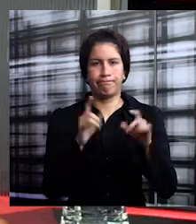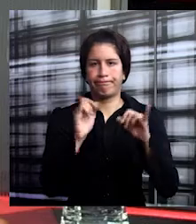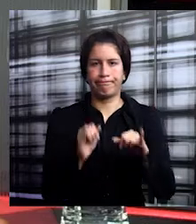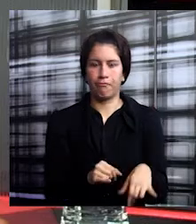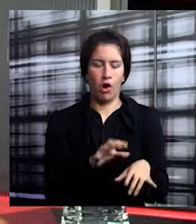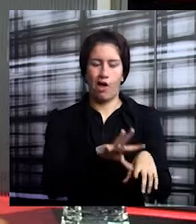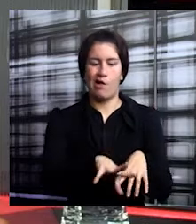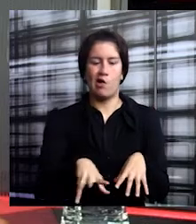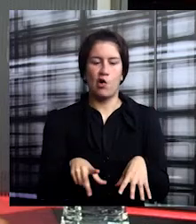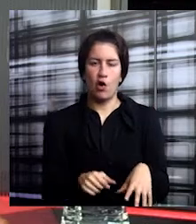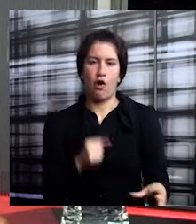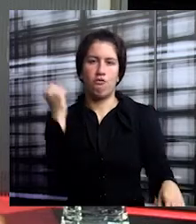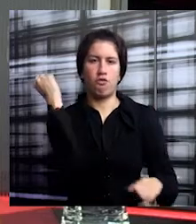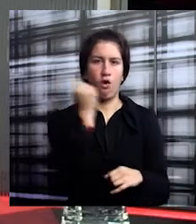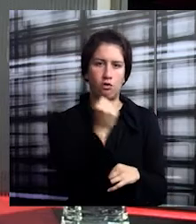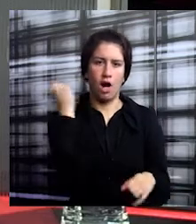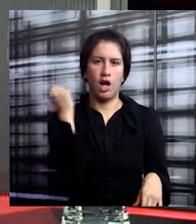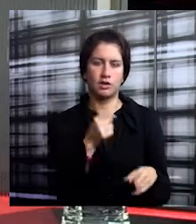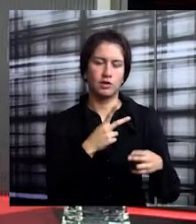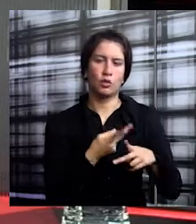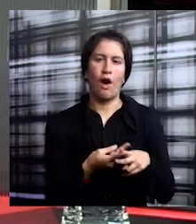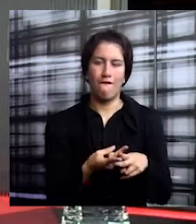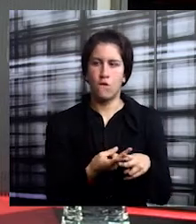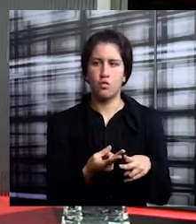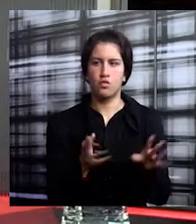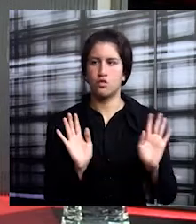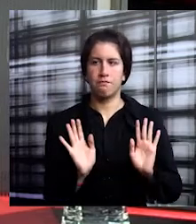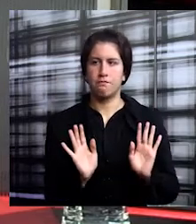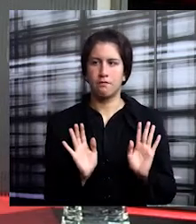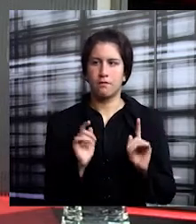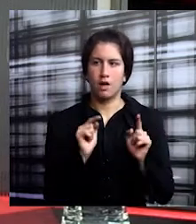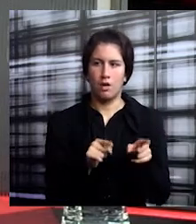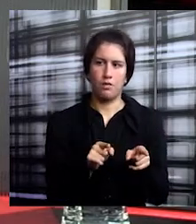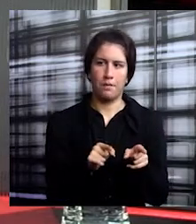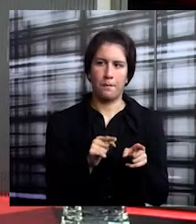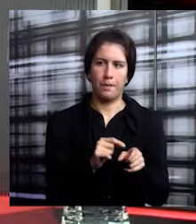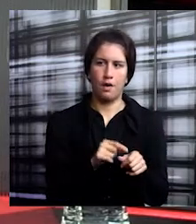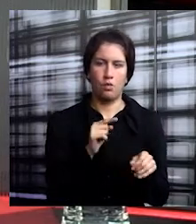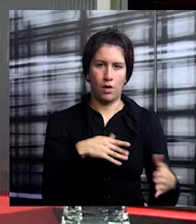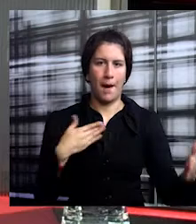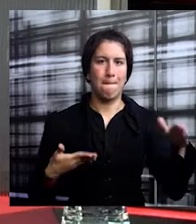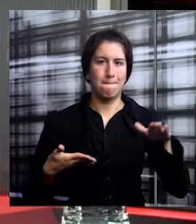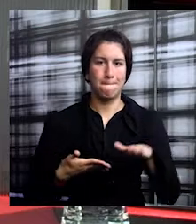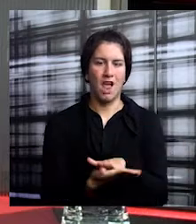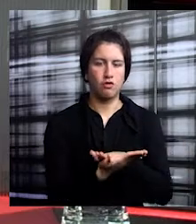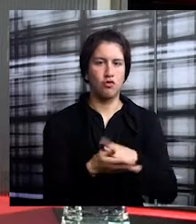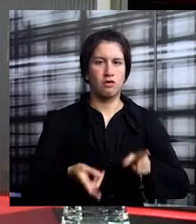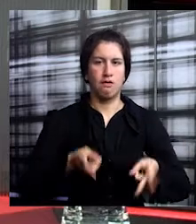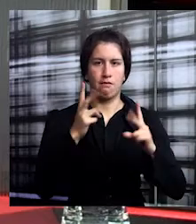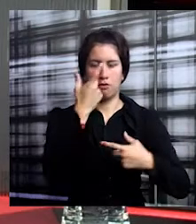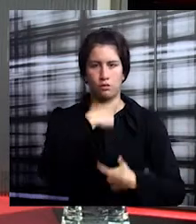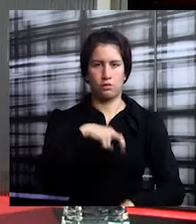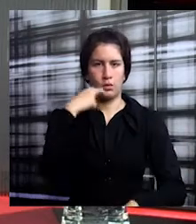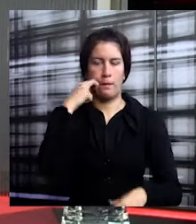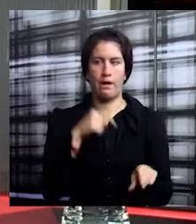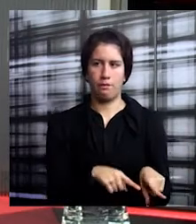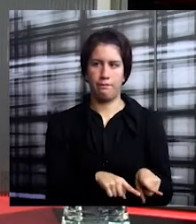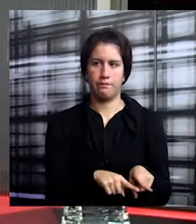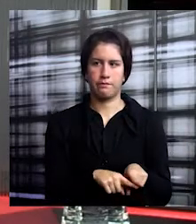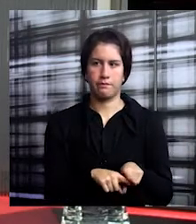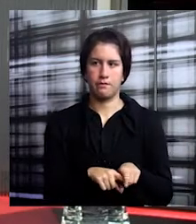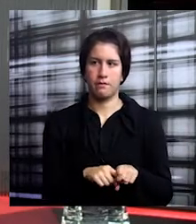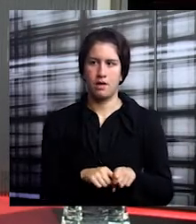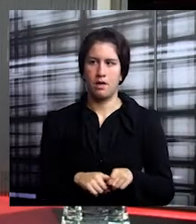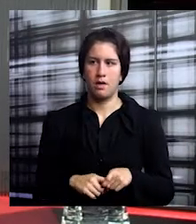abuso, configura una violación de un derecho humano, en su primera base, ¿no es cierto? Ahora, porque usted está afectando a